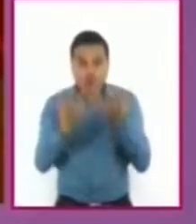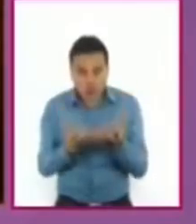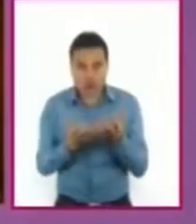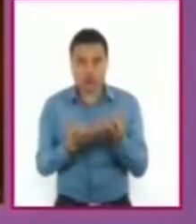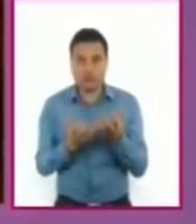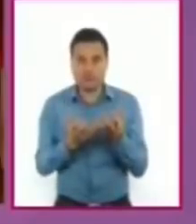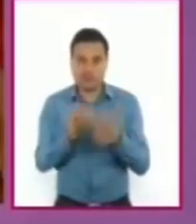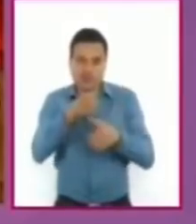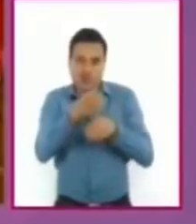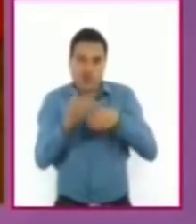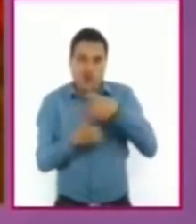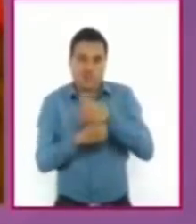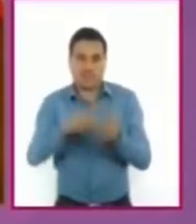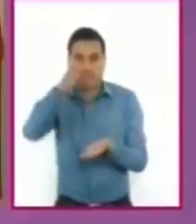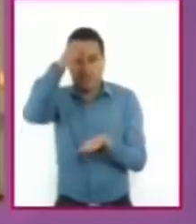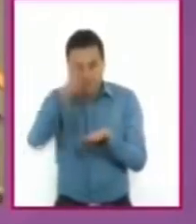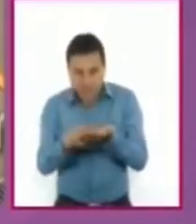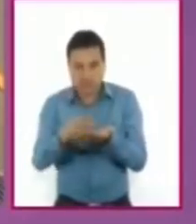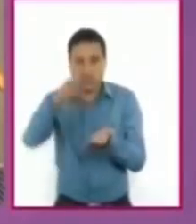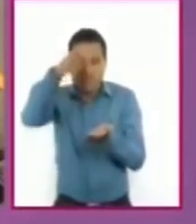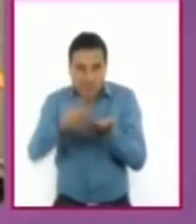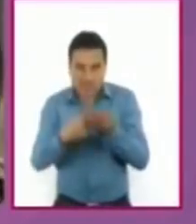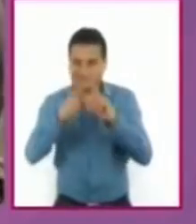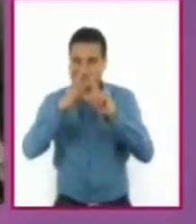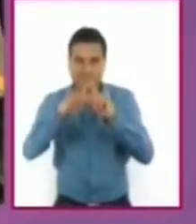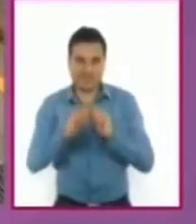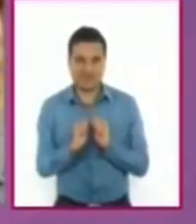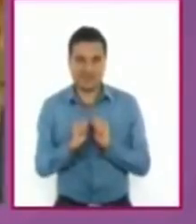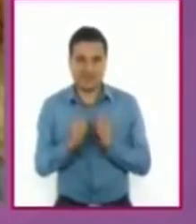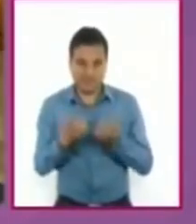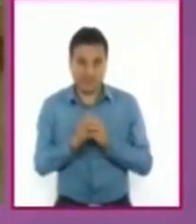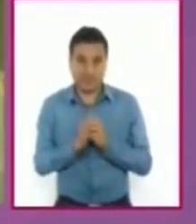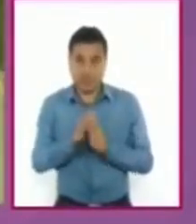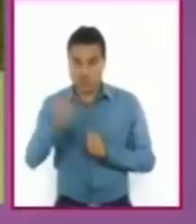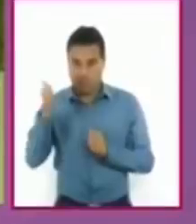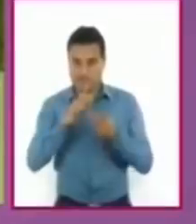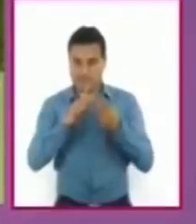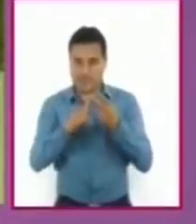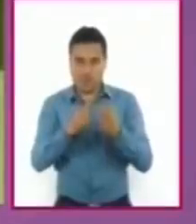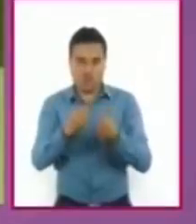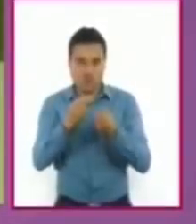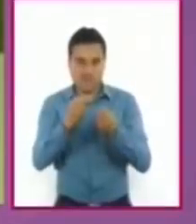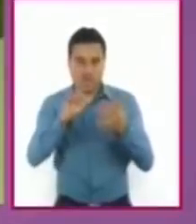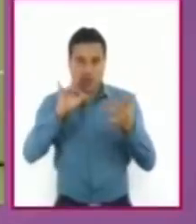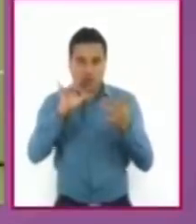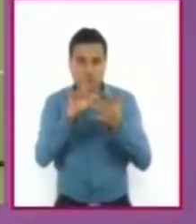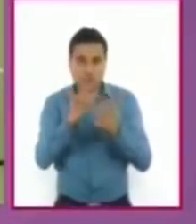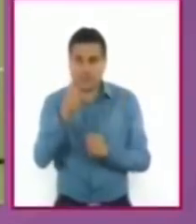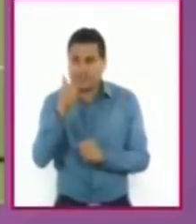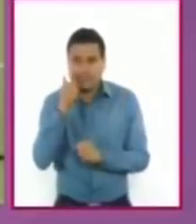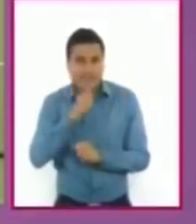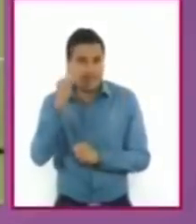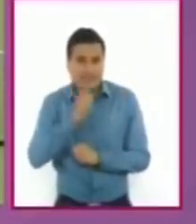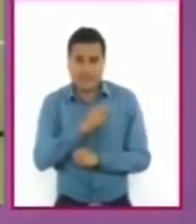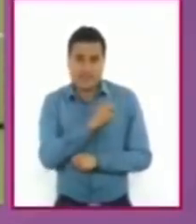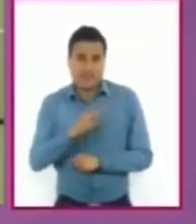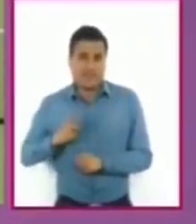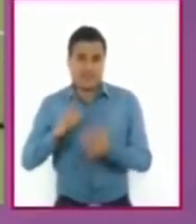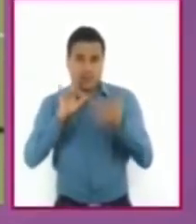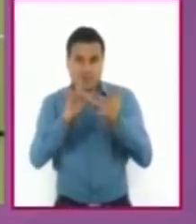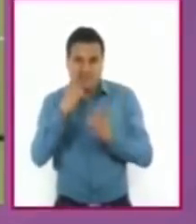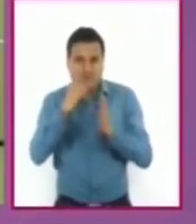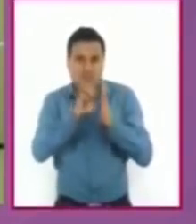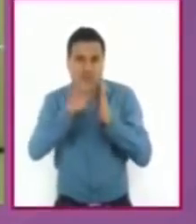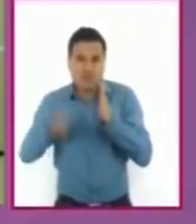Las fuerzas de contacto requieren que los cuerpos que interactúan se toquen, como una pelota de tenis al ser golpeada por la